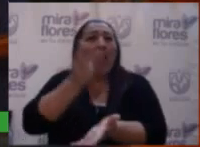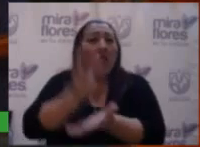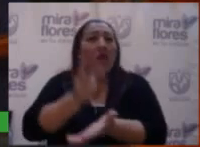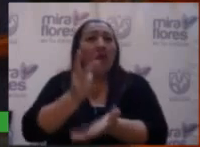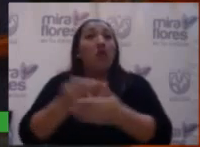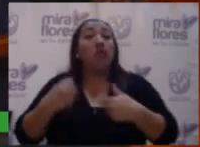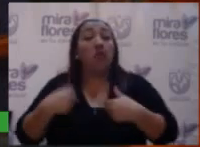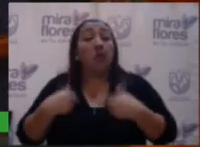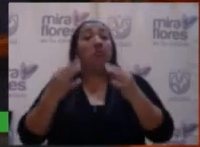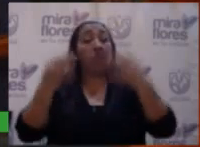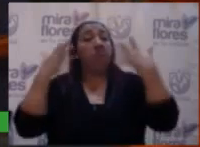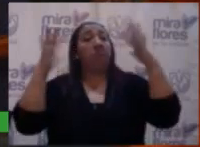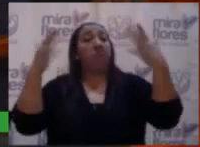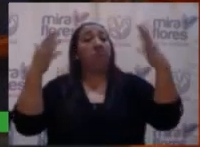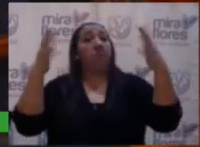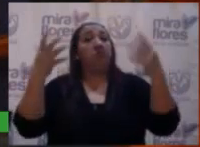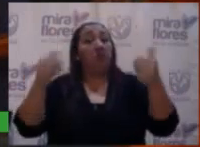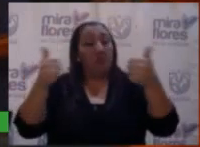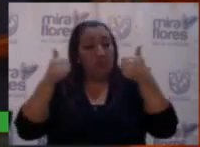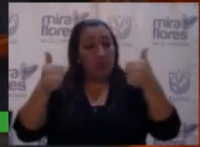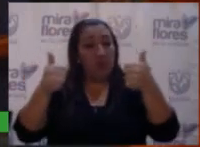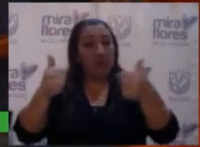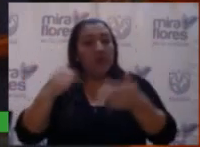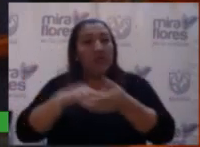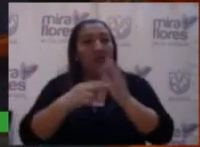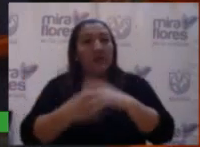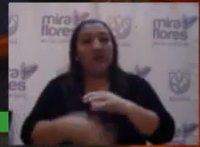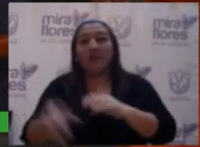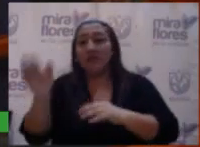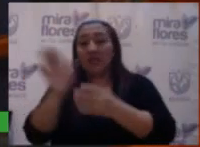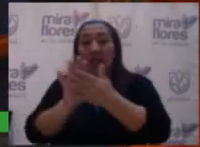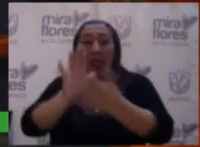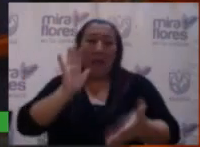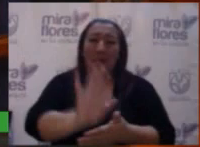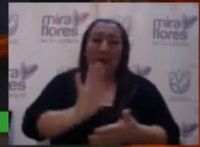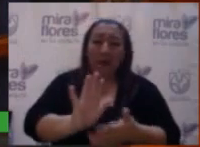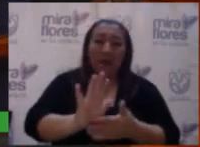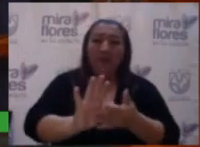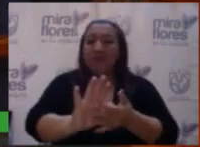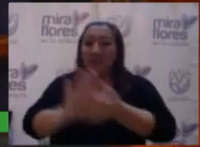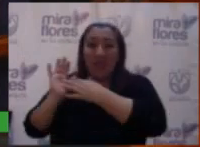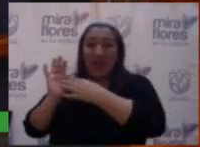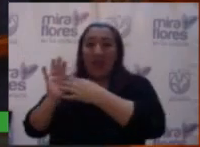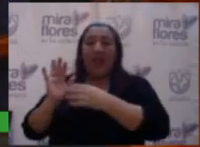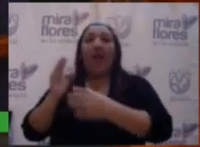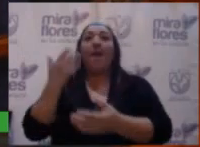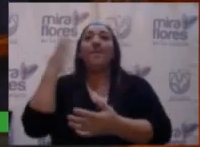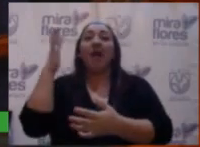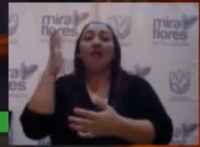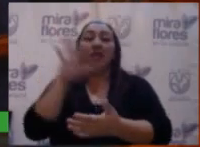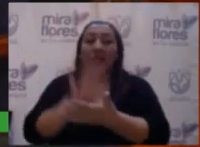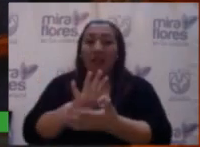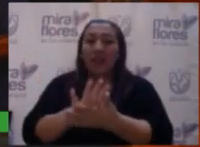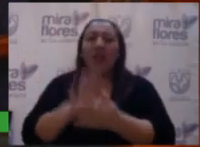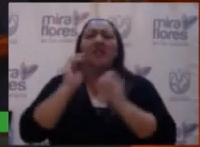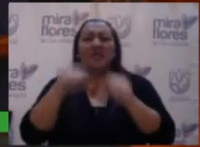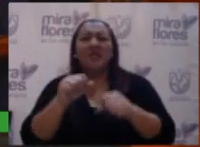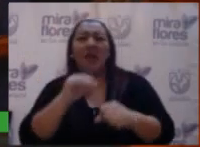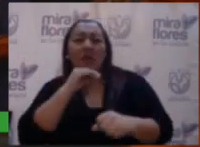yo aplaudo la campaña se saca la mano del claxon que molesta pero molesta un